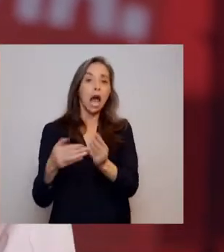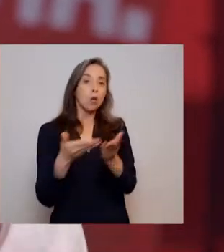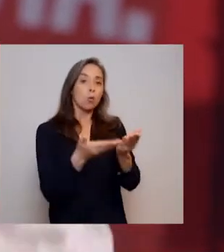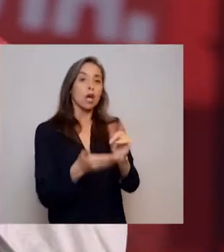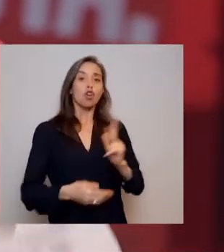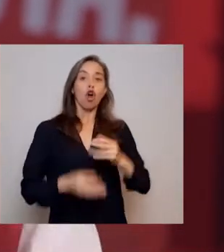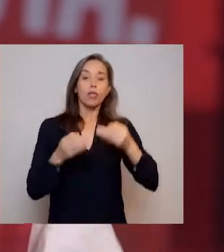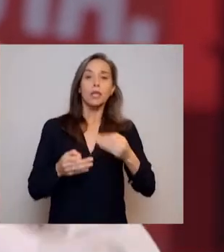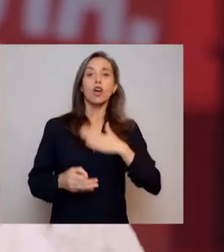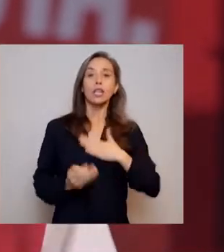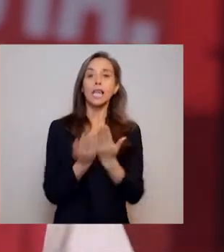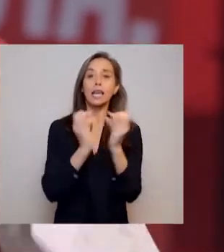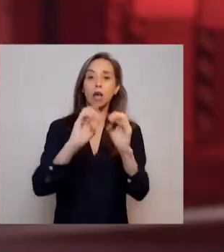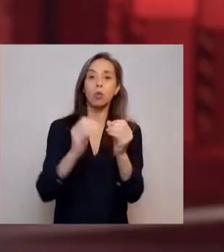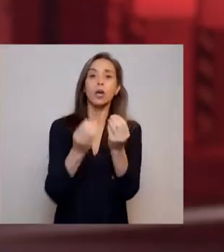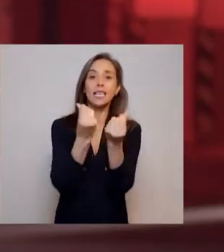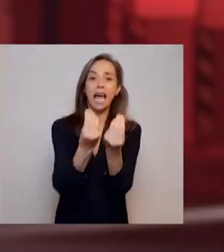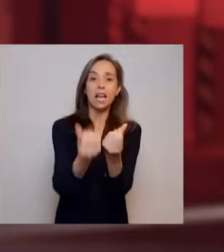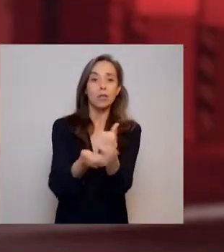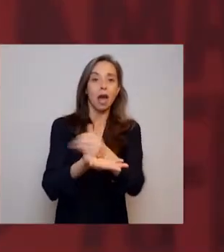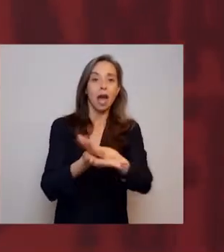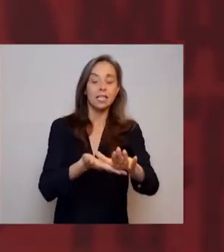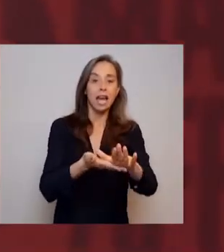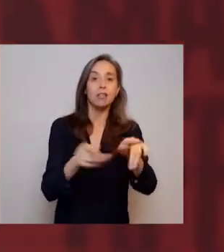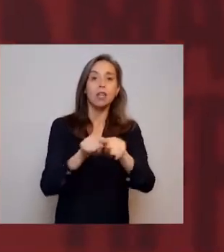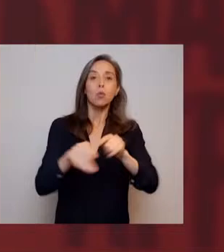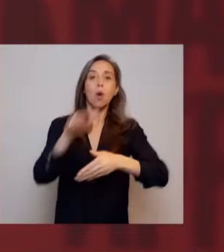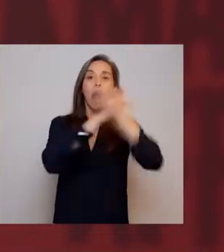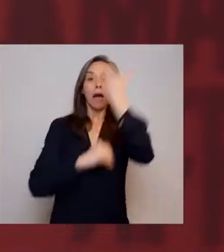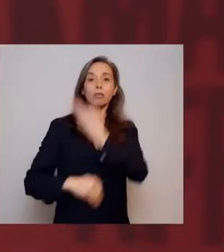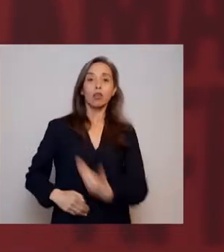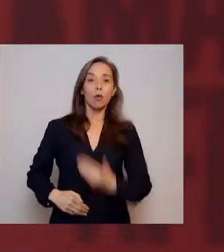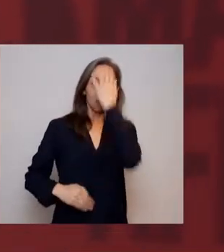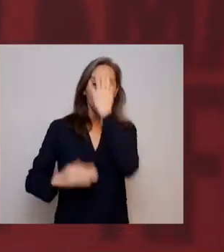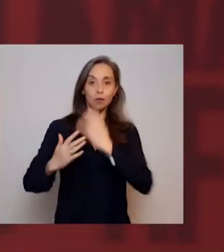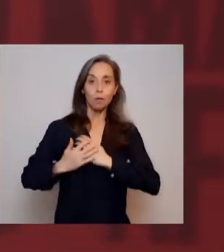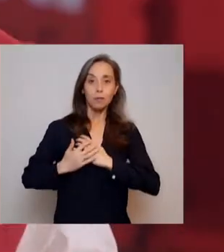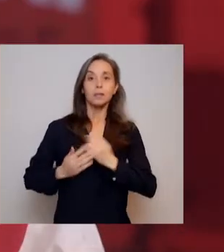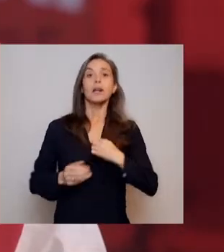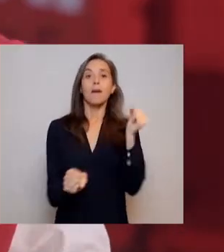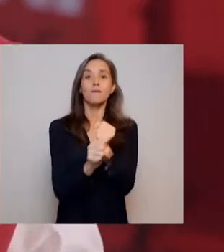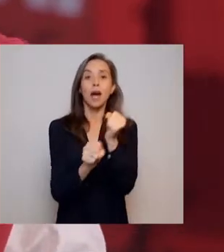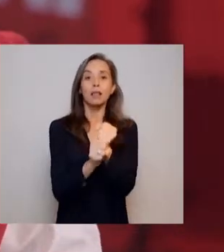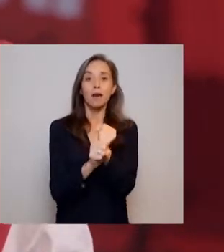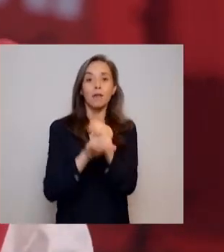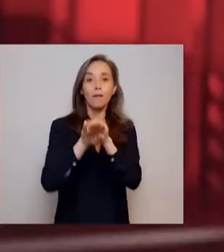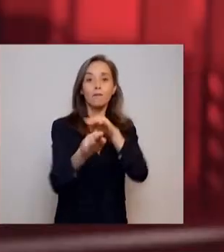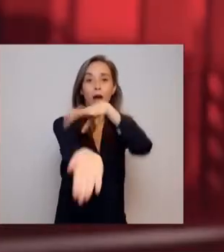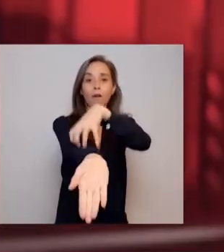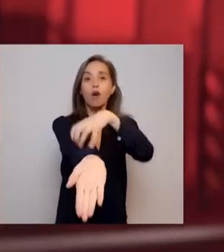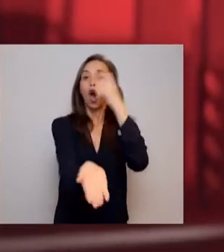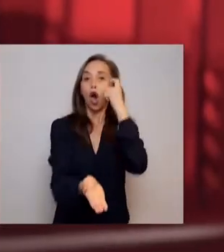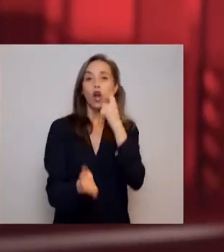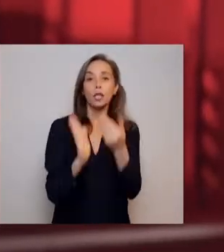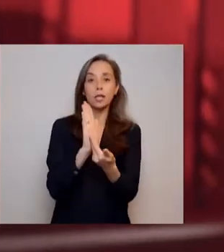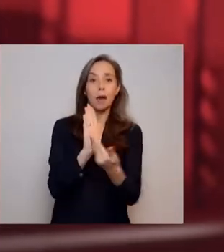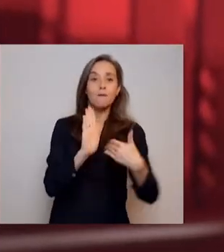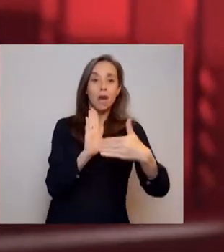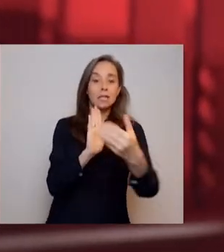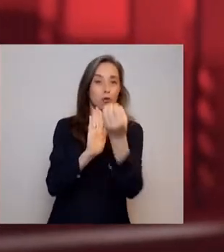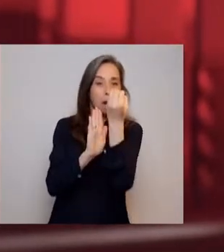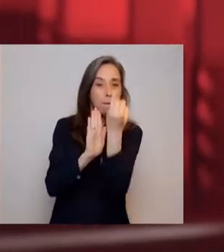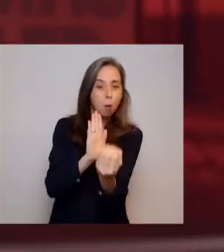indigna queremos educación de calidad y gratuita como lo hicimos en el gobierno pasado trabajaré por hoy y ken y esta será una